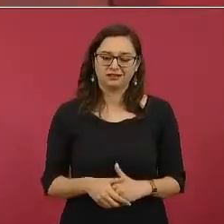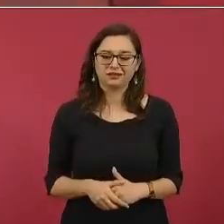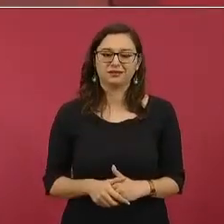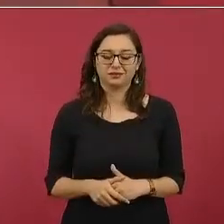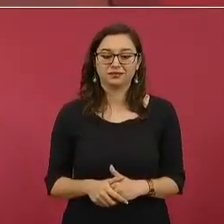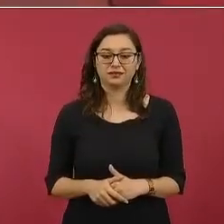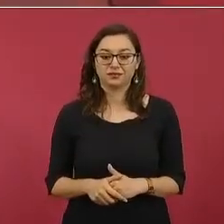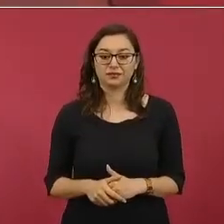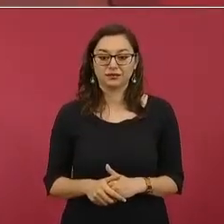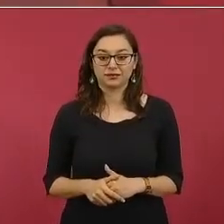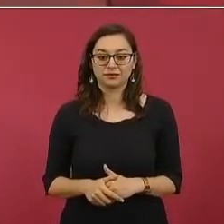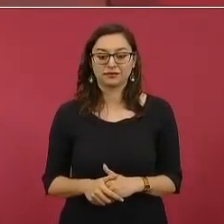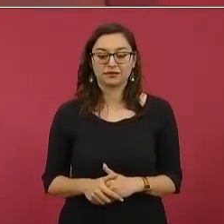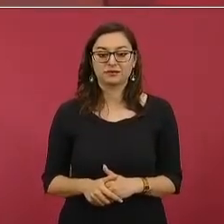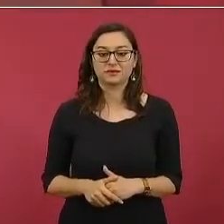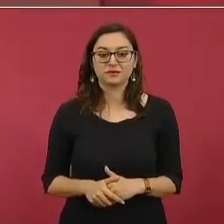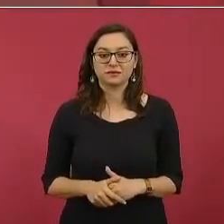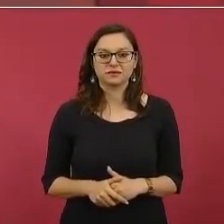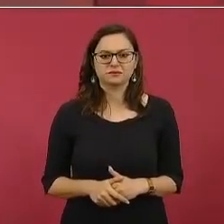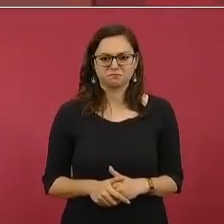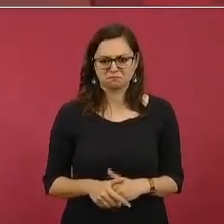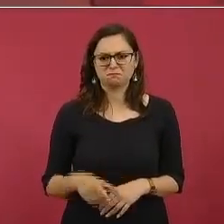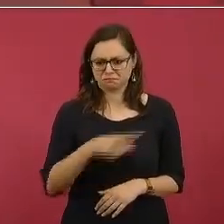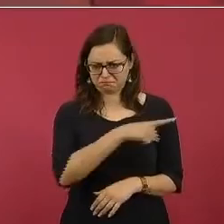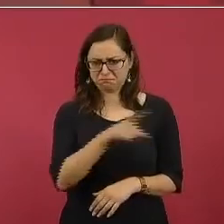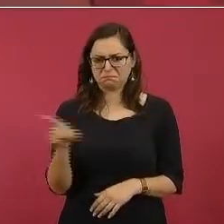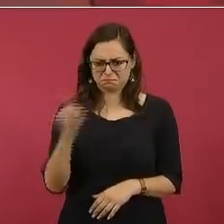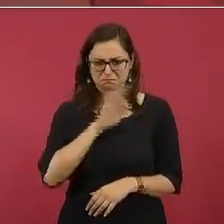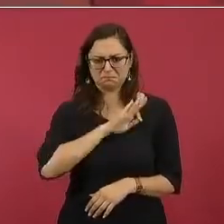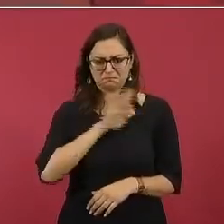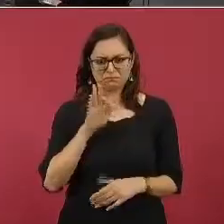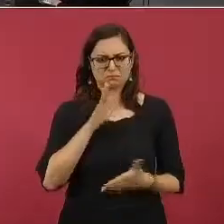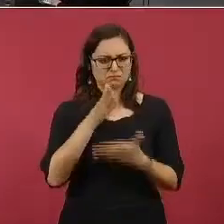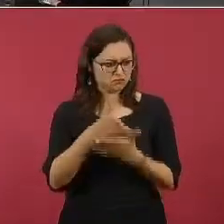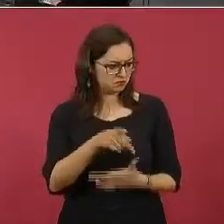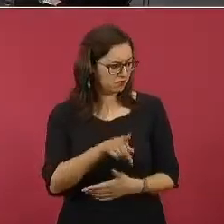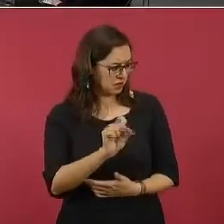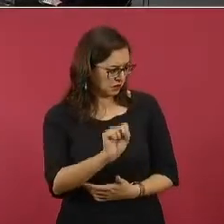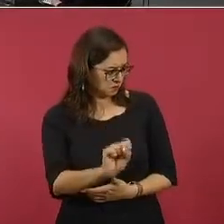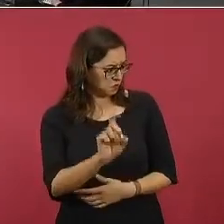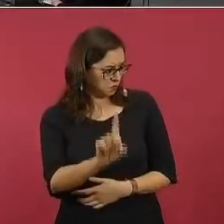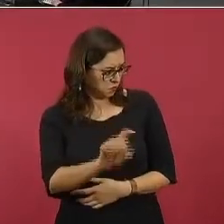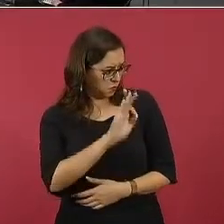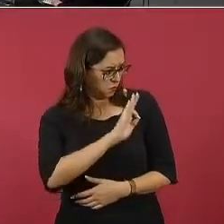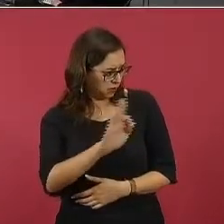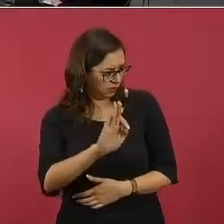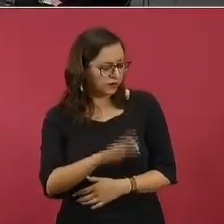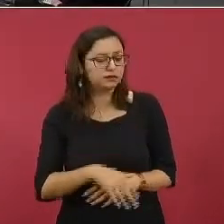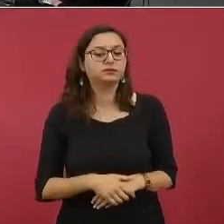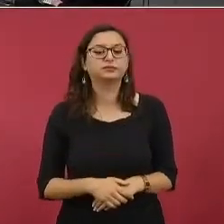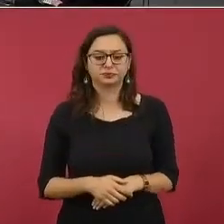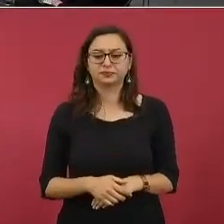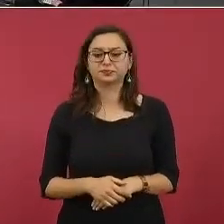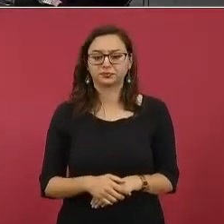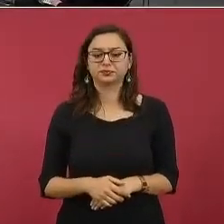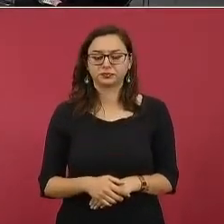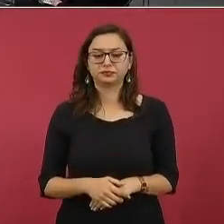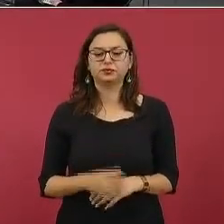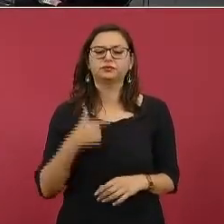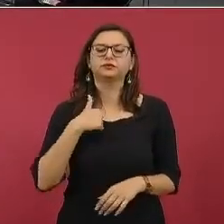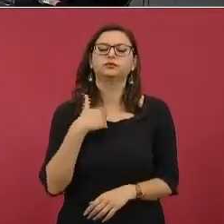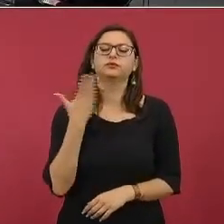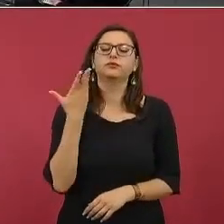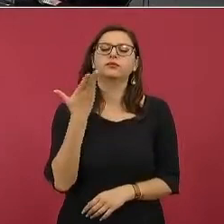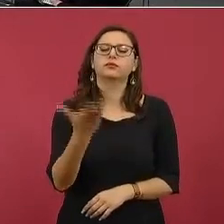Ya, que vayan este fin de semana, general. Sí. Yo le